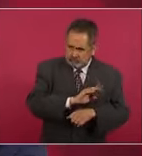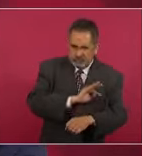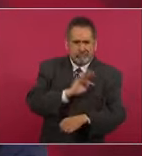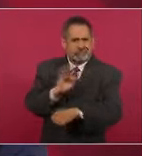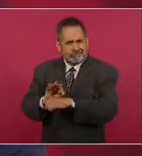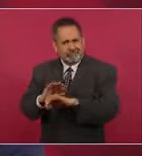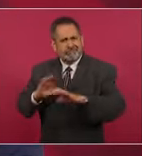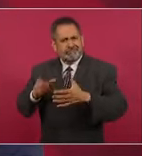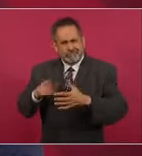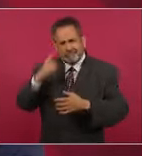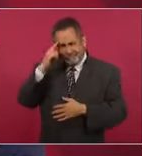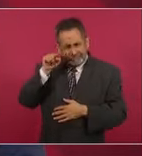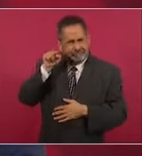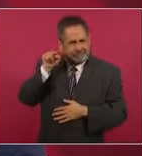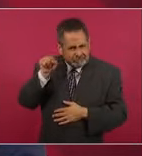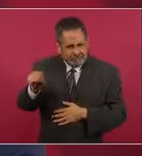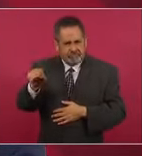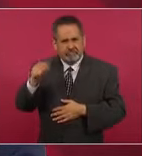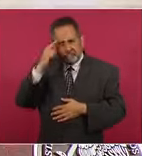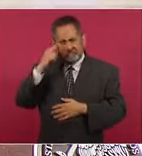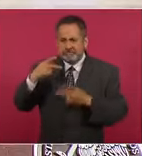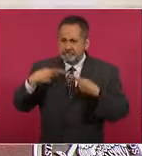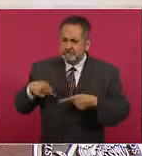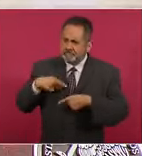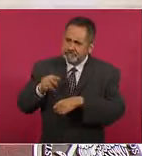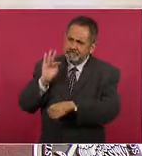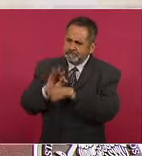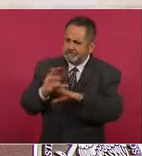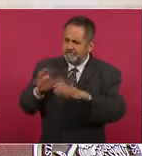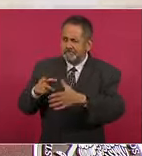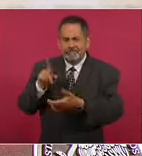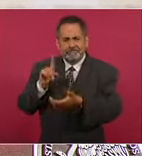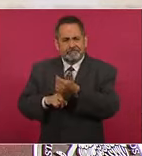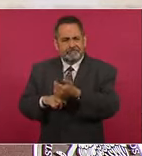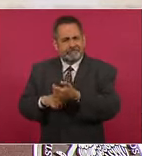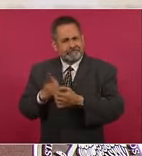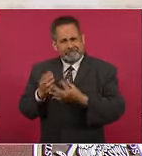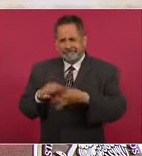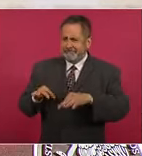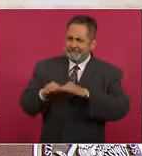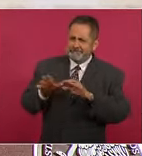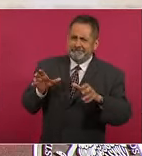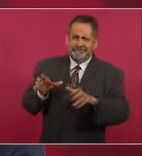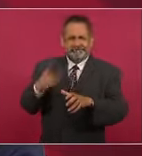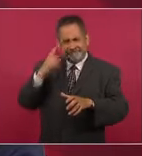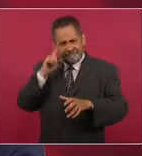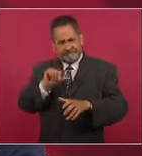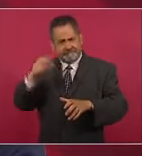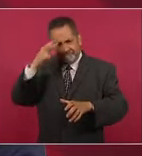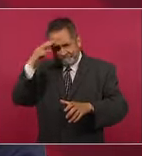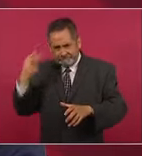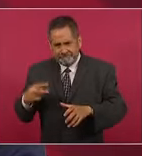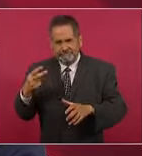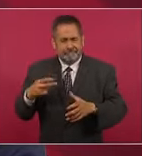Se elige a los diputados para proteger y defender al pueblo de México.